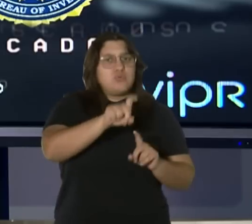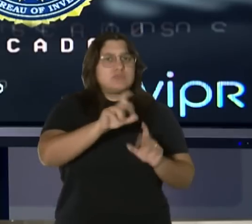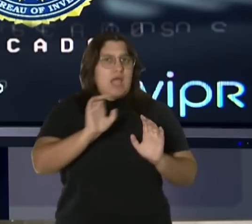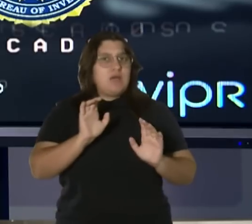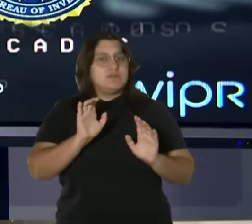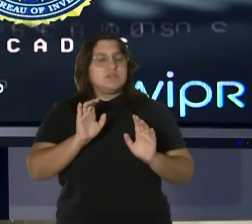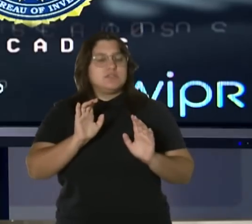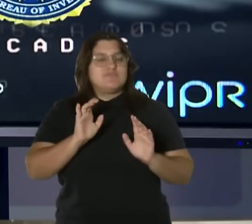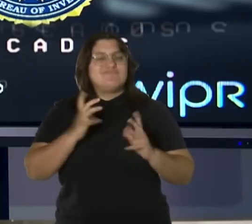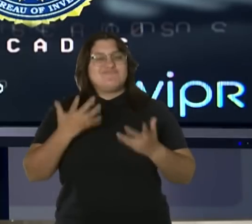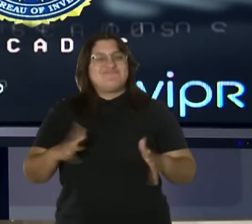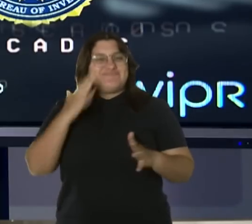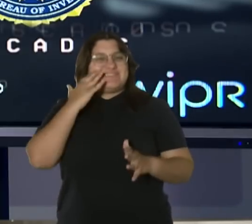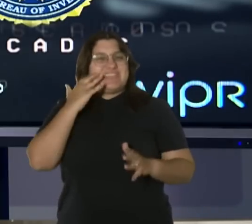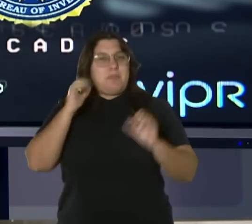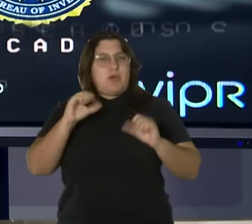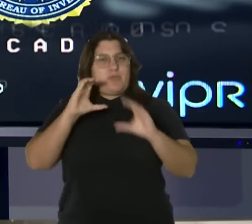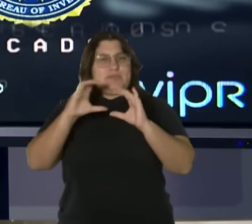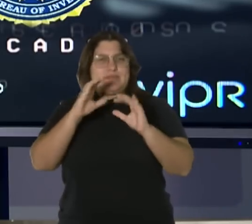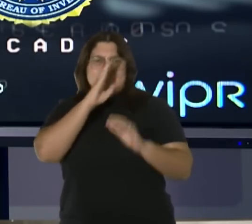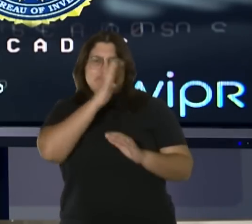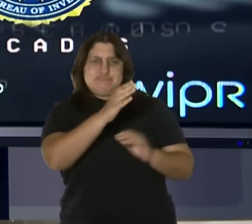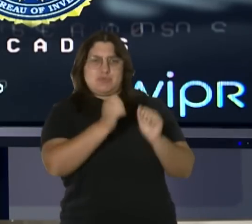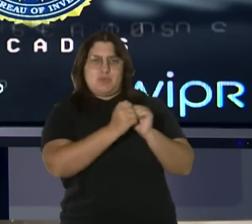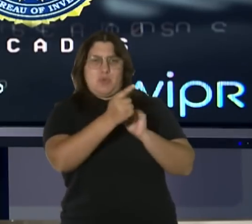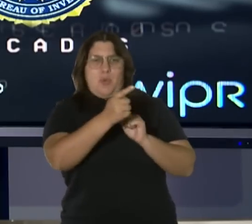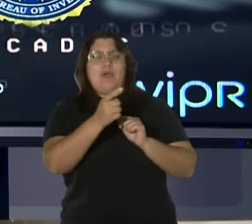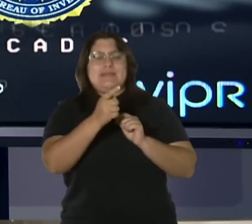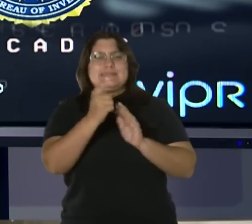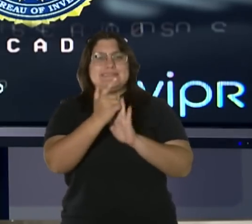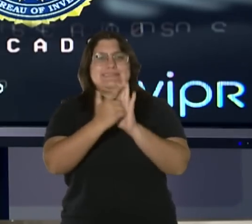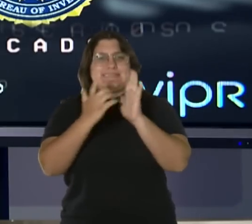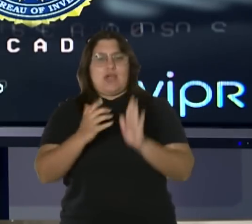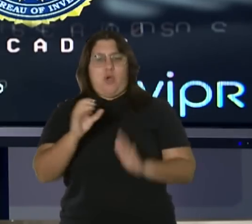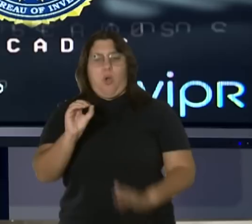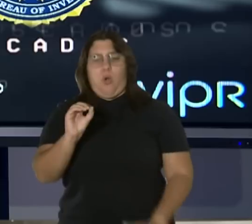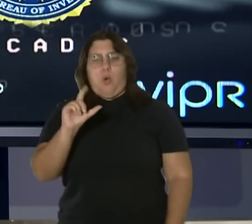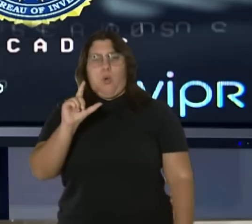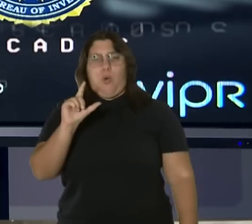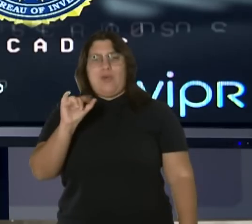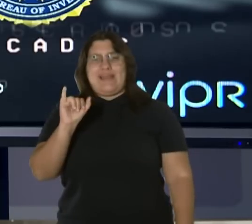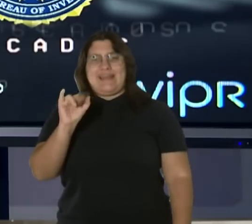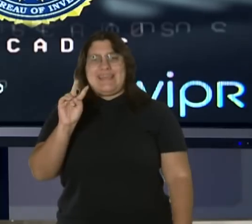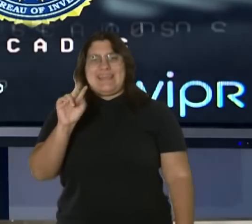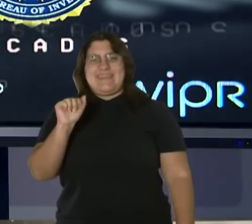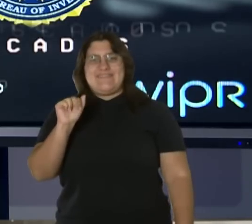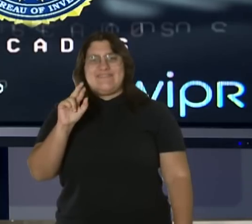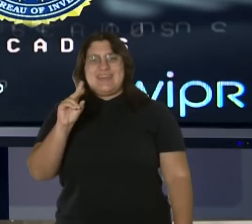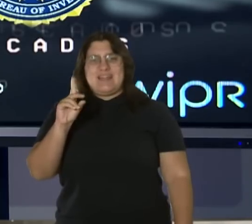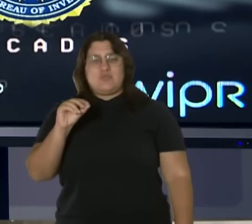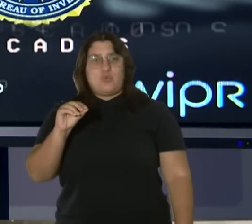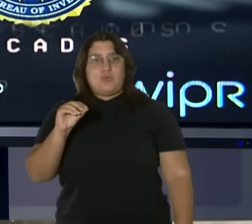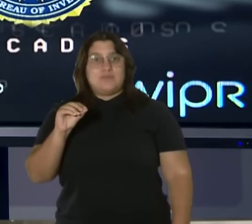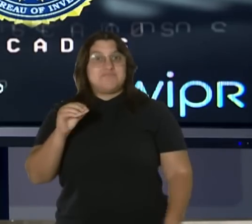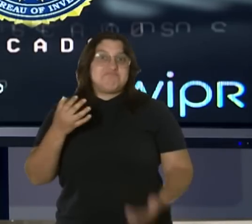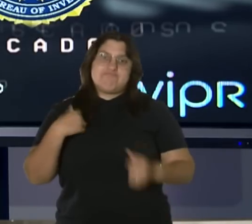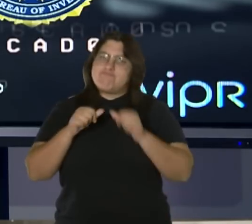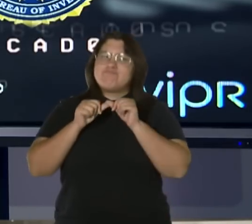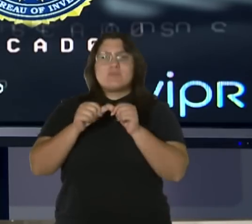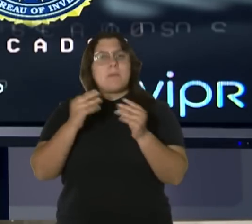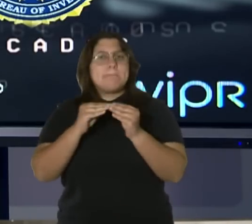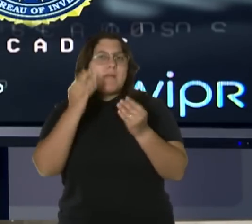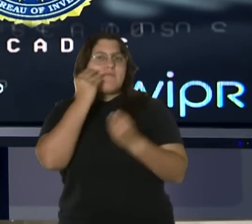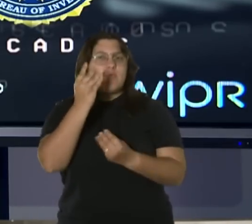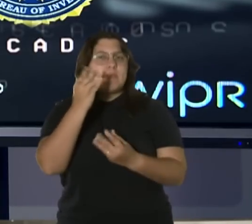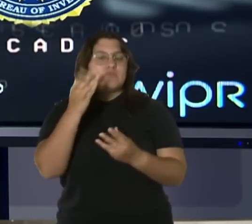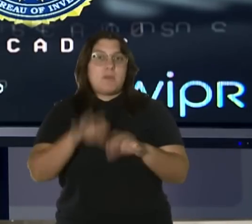duda pues se comunica directamente con el licenciado libardo Hernández Así que gracias por ello pero seguimos llevándoles a